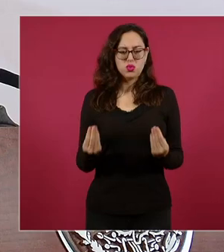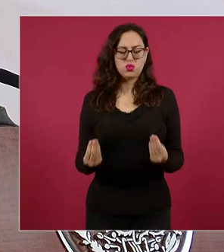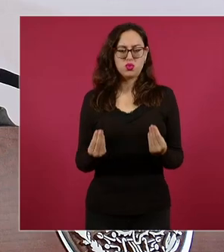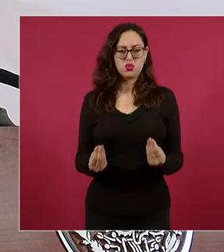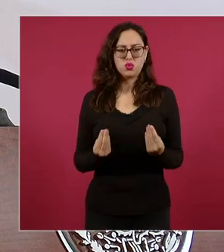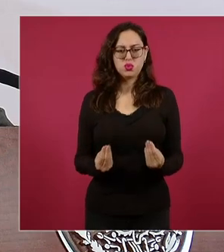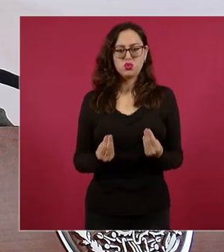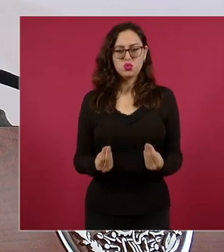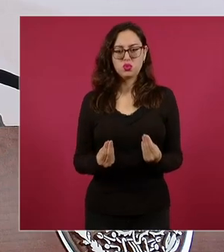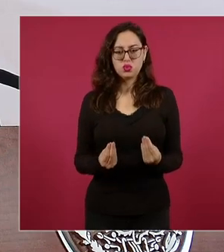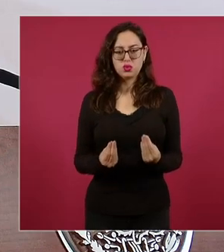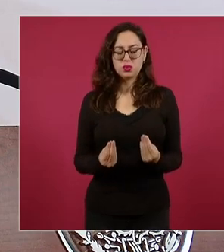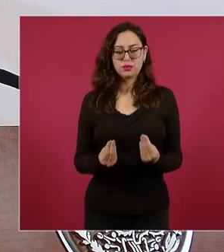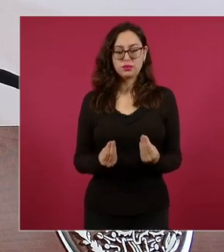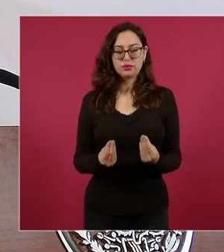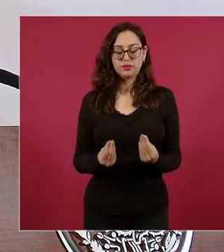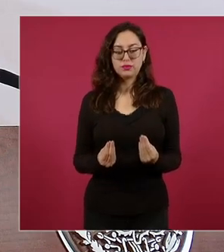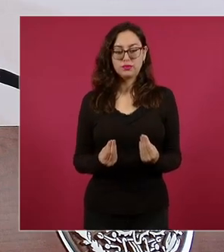y